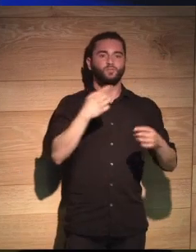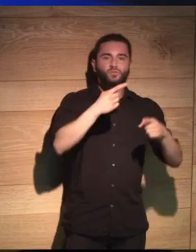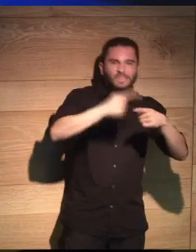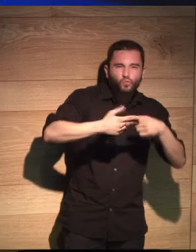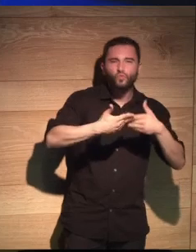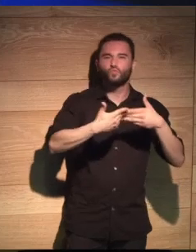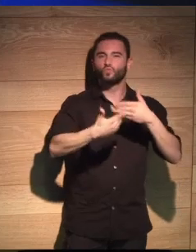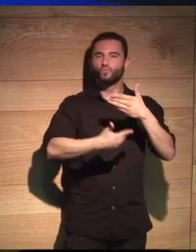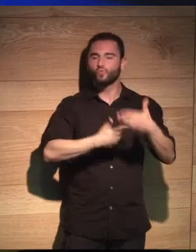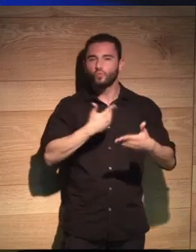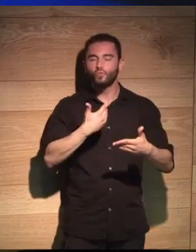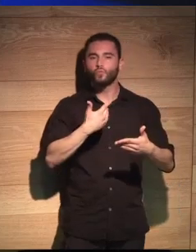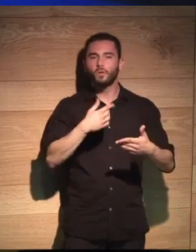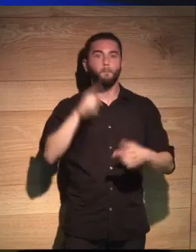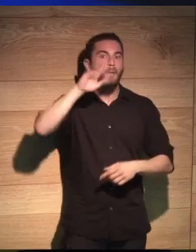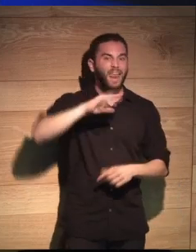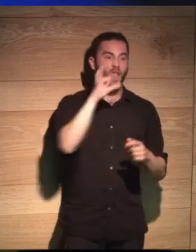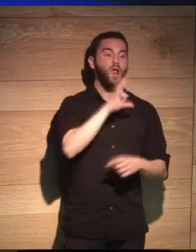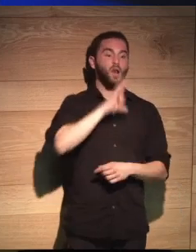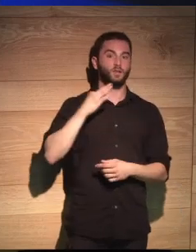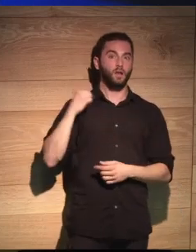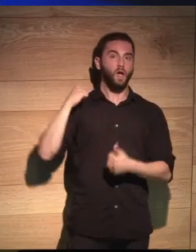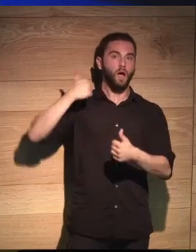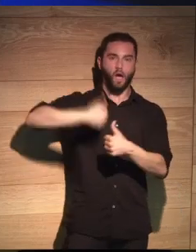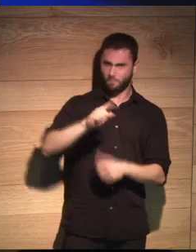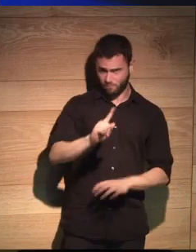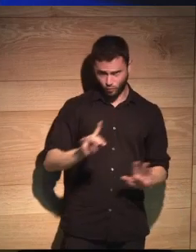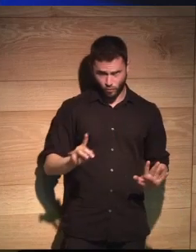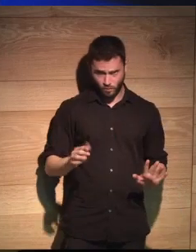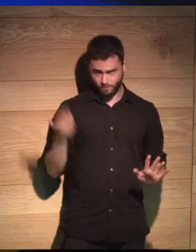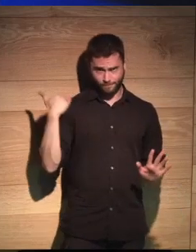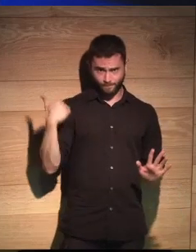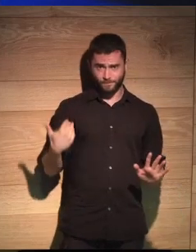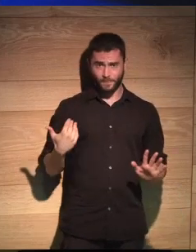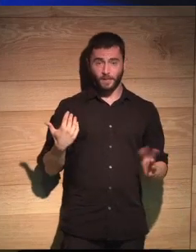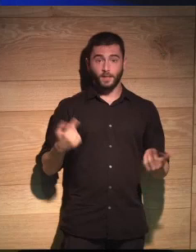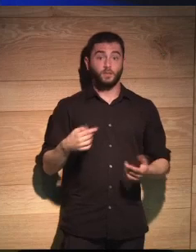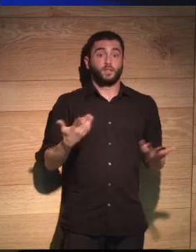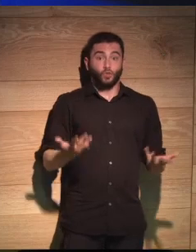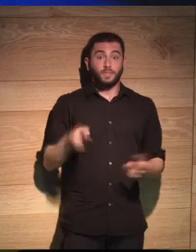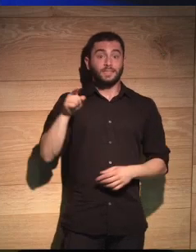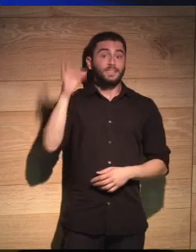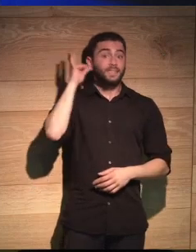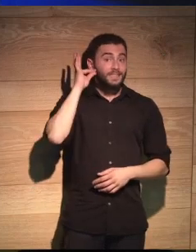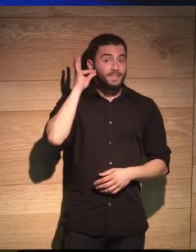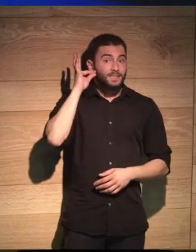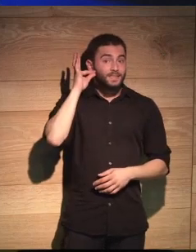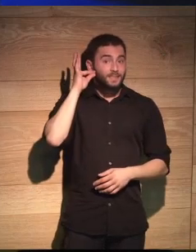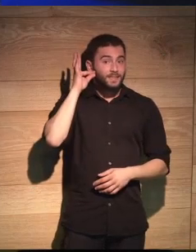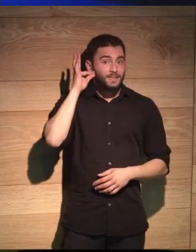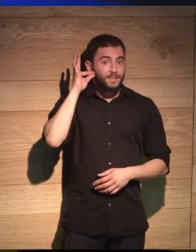habían pasado, parecía que habían pasado siglos, ¿no? Y en ese aspecto es un poco ella es la historia del siglo XX,